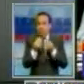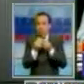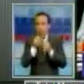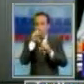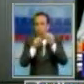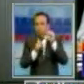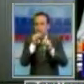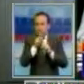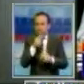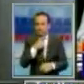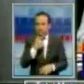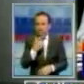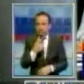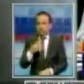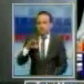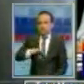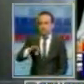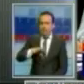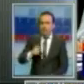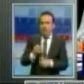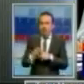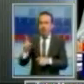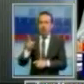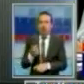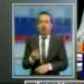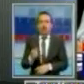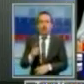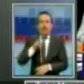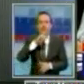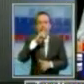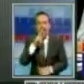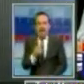llamados coroneles? ¿Cómo se da paso a la renovación?